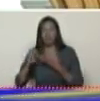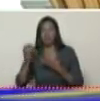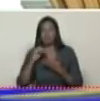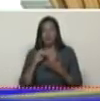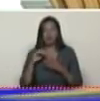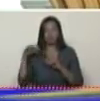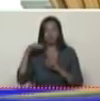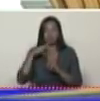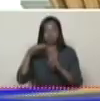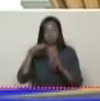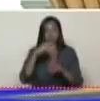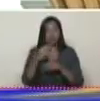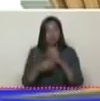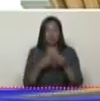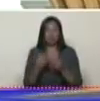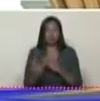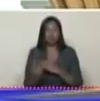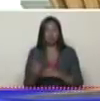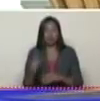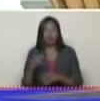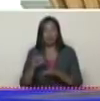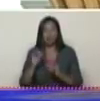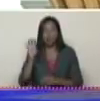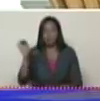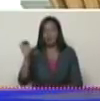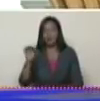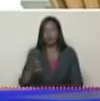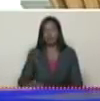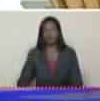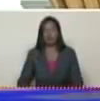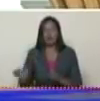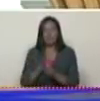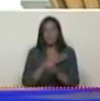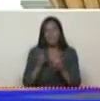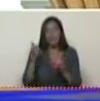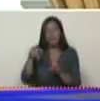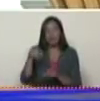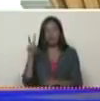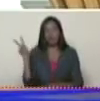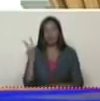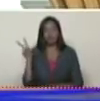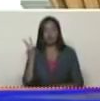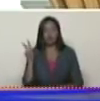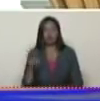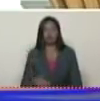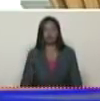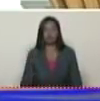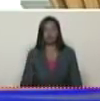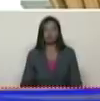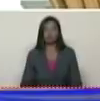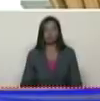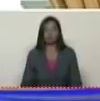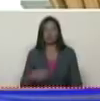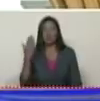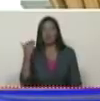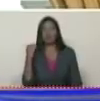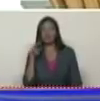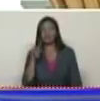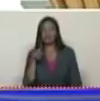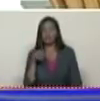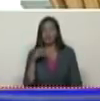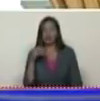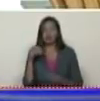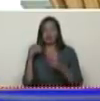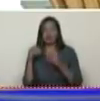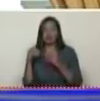perversa, para hacerle daño al país, para golpear al país, y supuestamente por la vía de hacerle daño